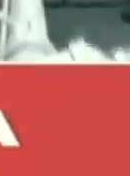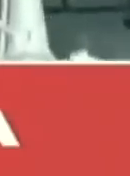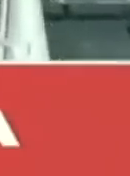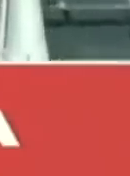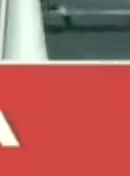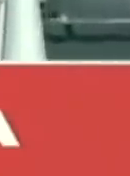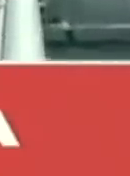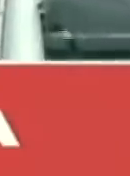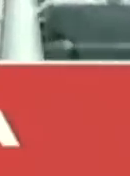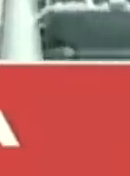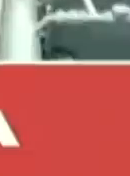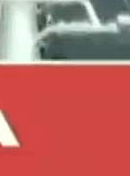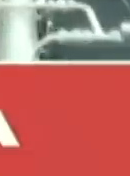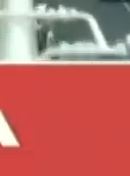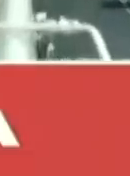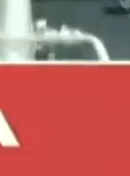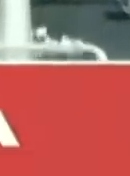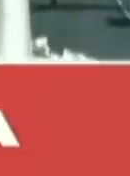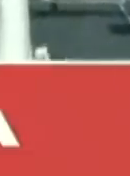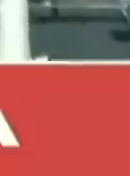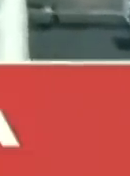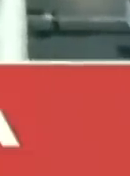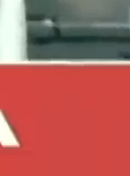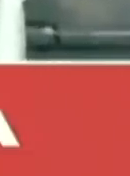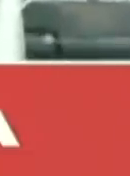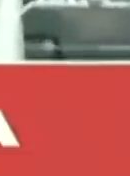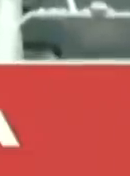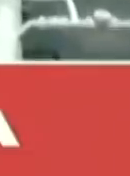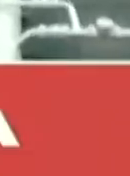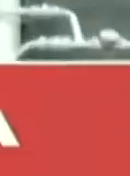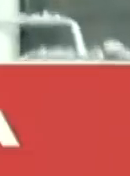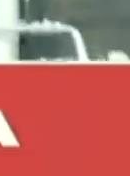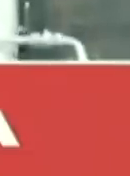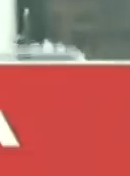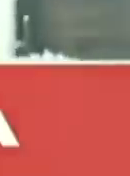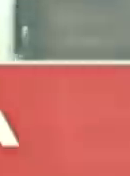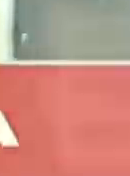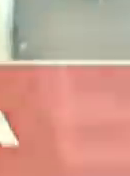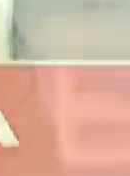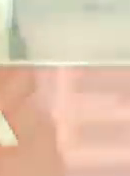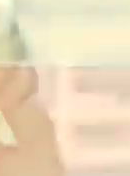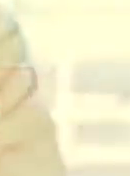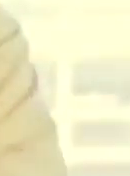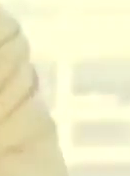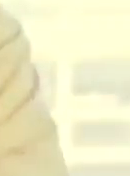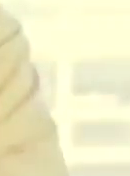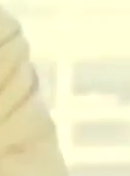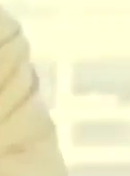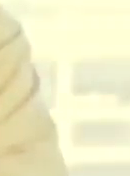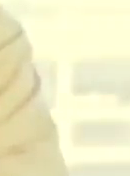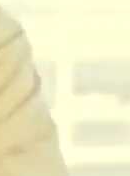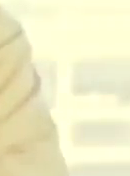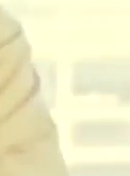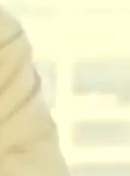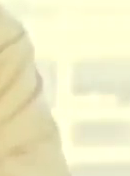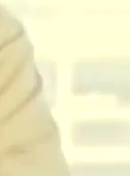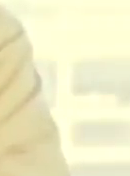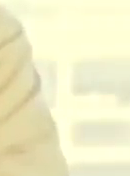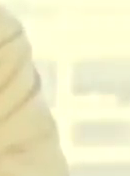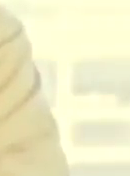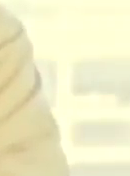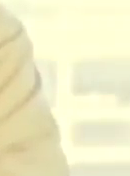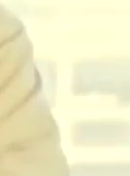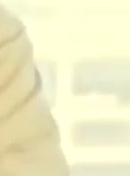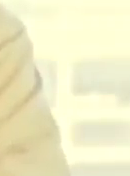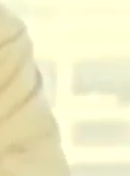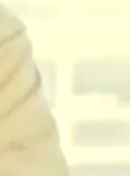Nosotros, con nuestro propio modelo de inversión, de trabajo, con nuestra ciencia, con nuestros profesionales, con nuestros